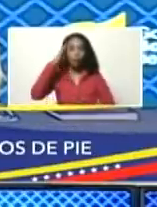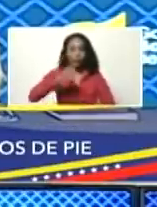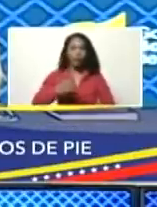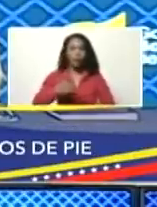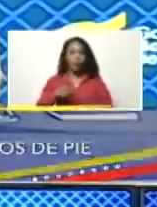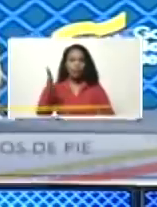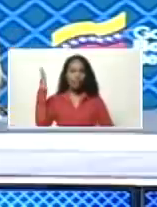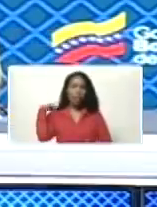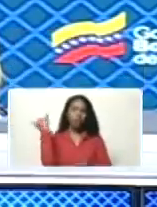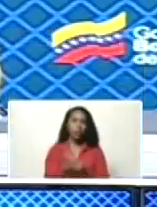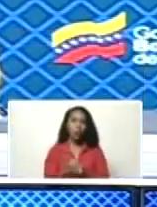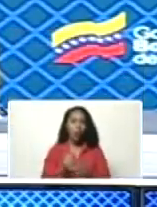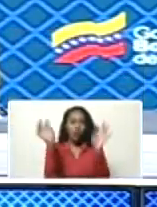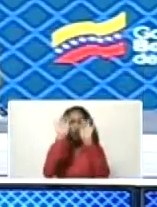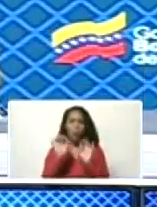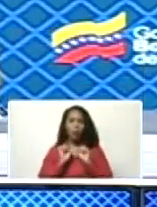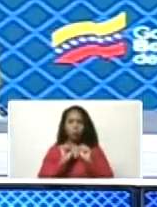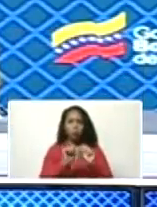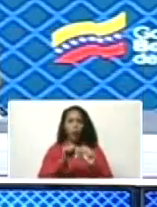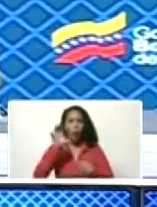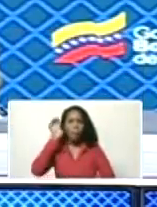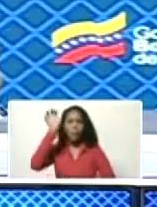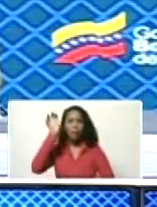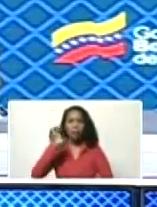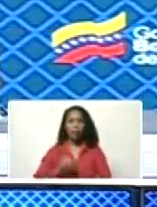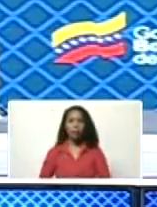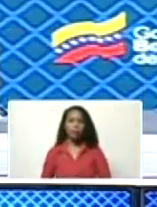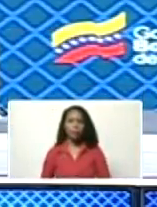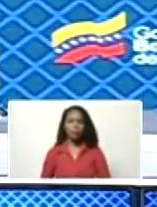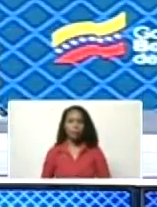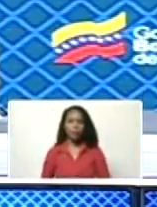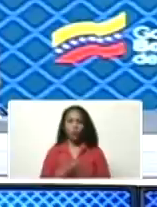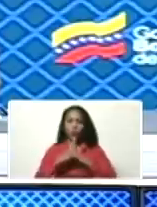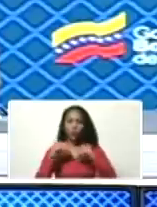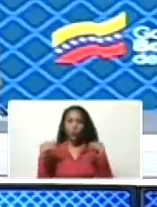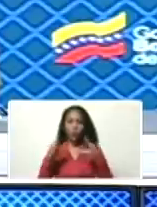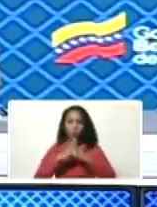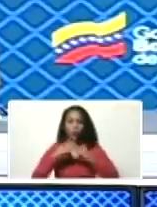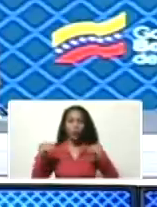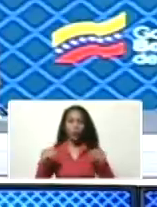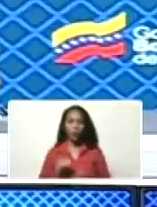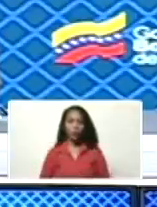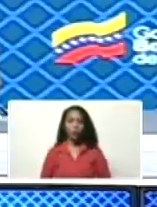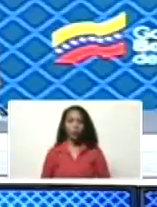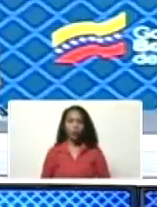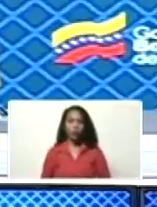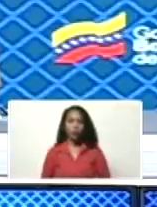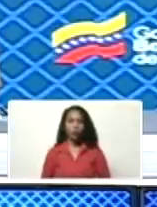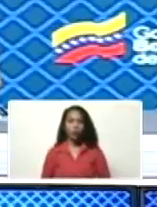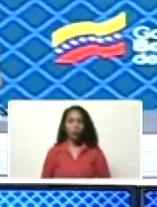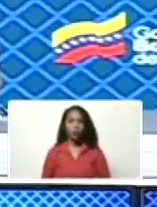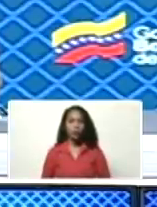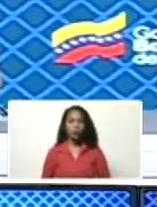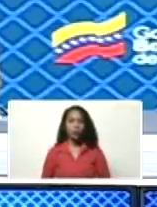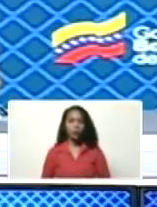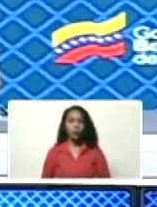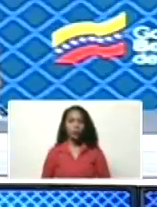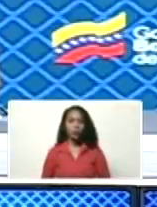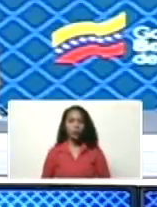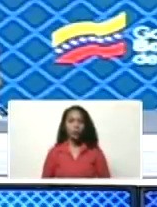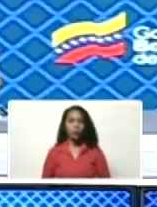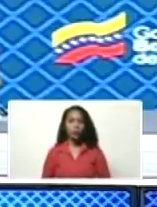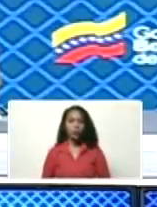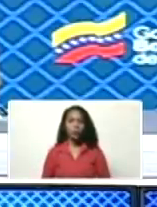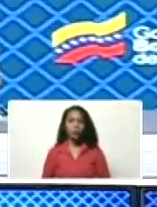manera continua a su patria. Todos, todos. No se salva ninguno,